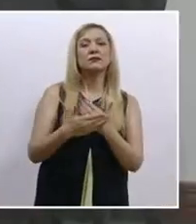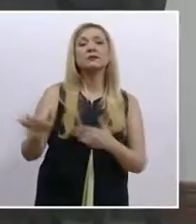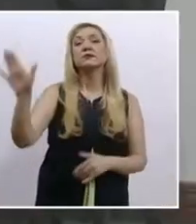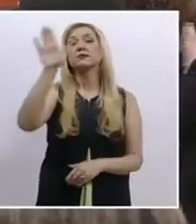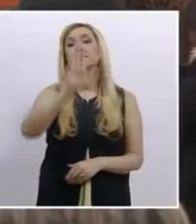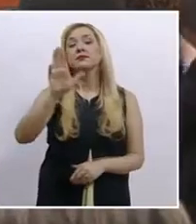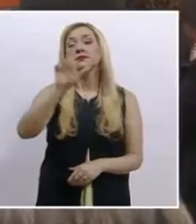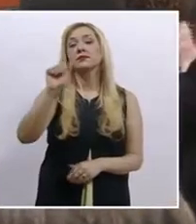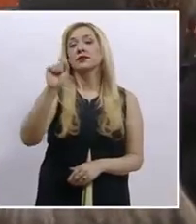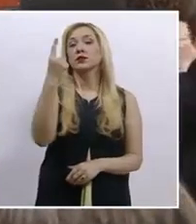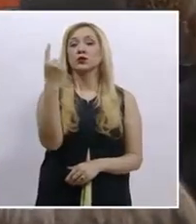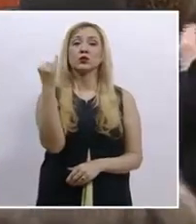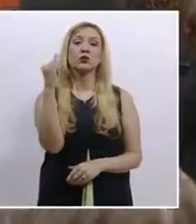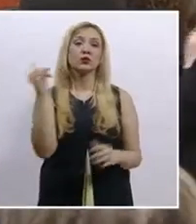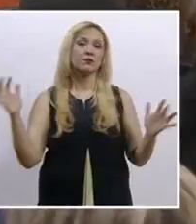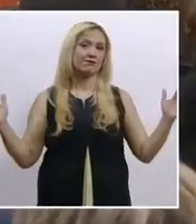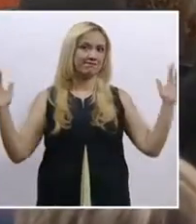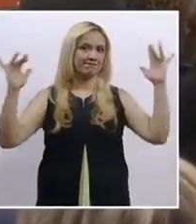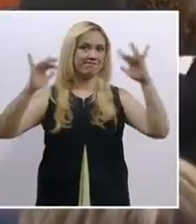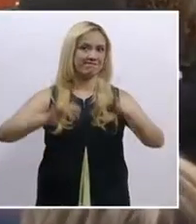miércoles 21 de junio.